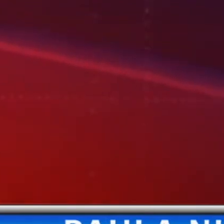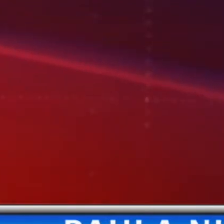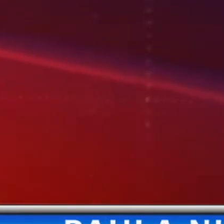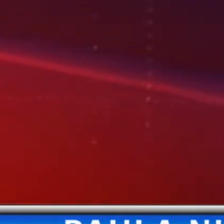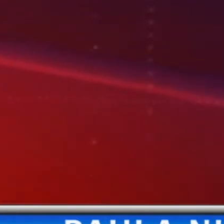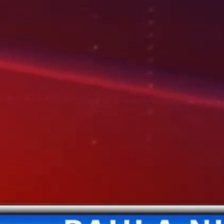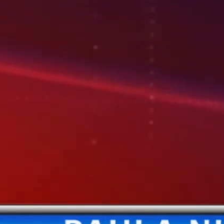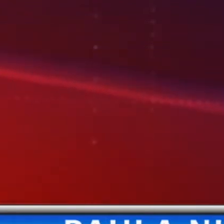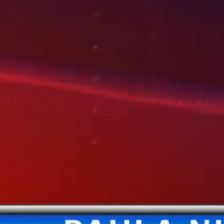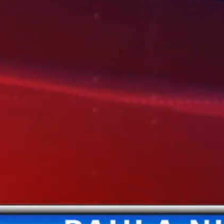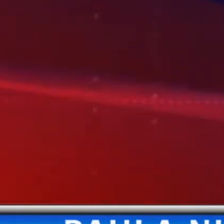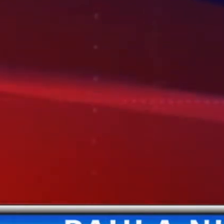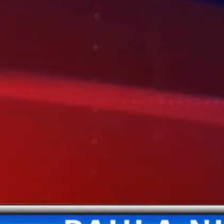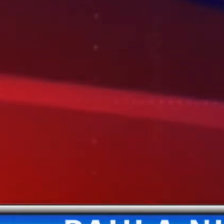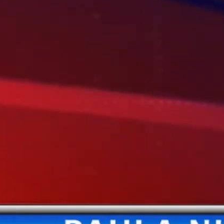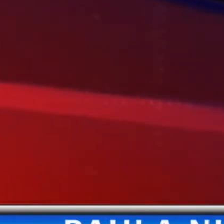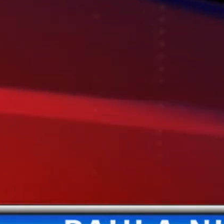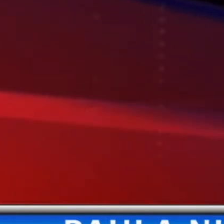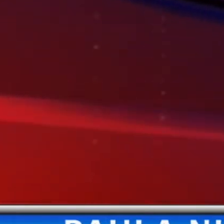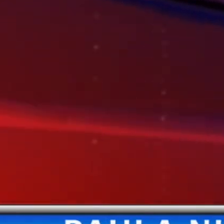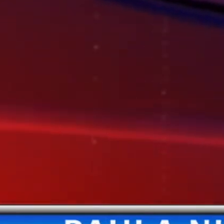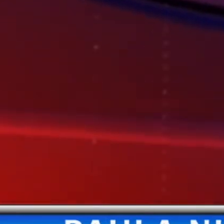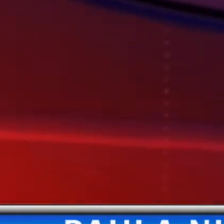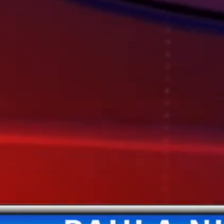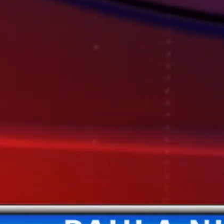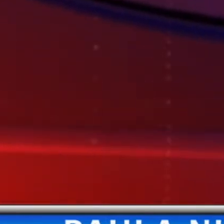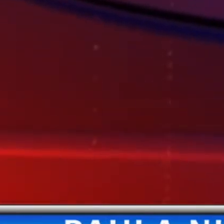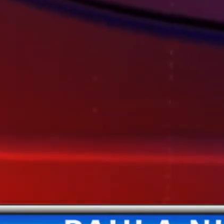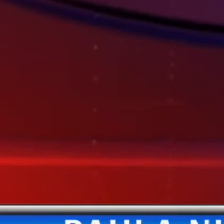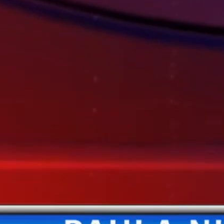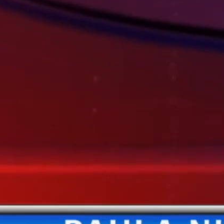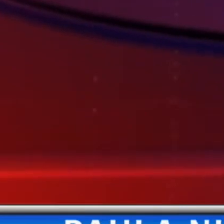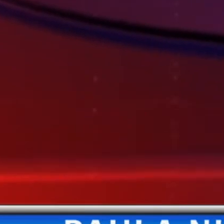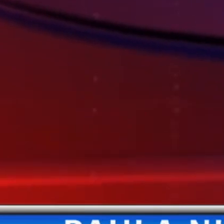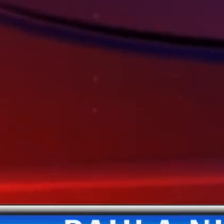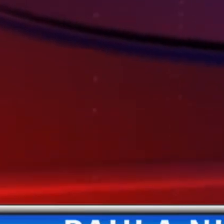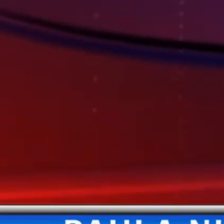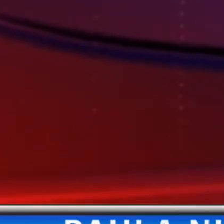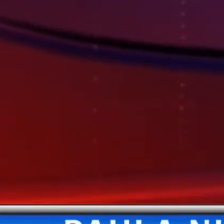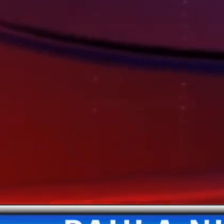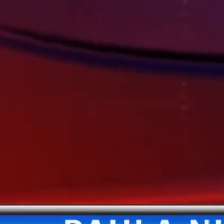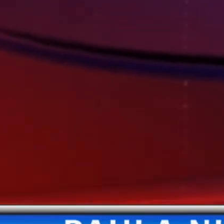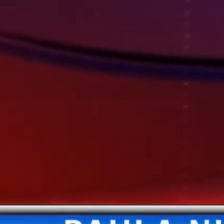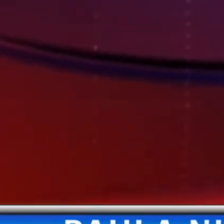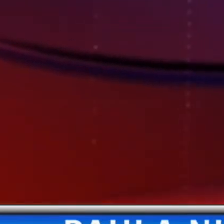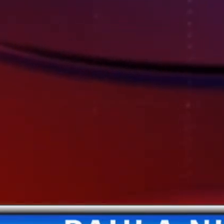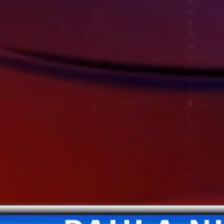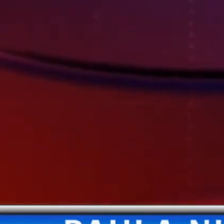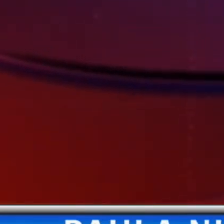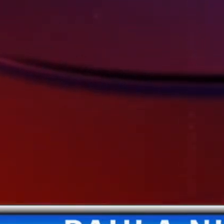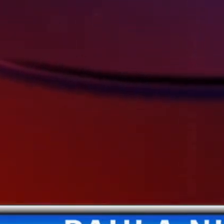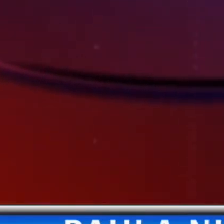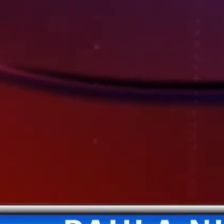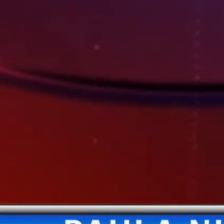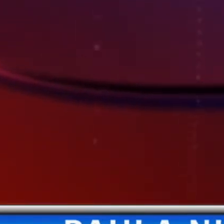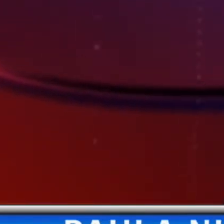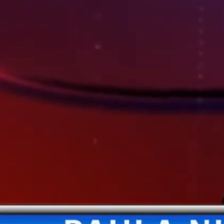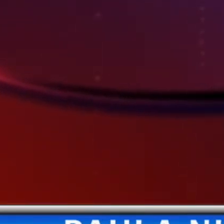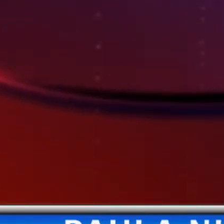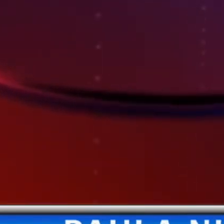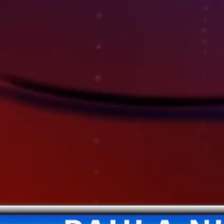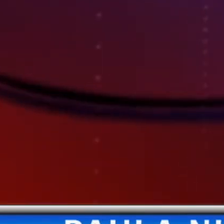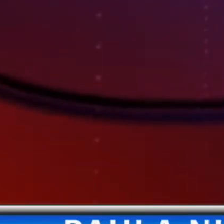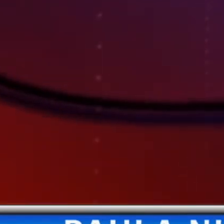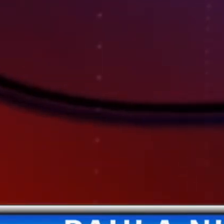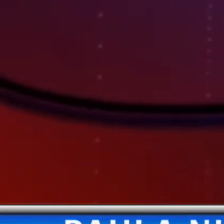que también psicológico, social, familiar. Y también genera un problema a partir de lo que es la